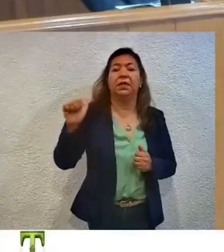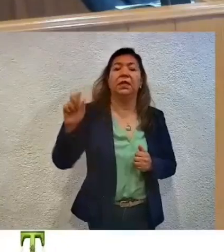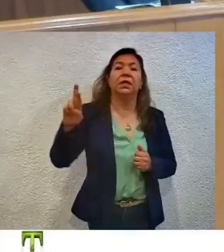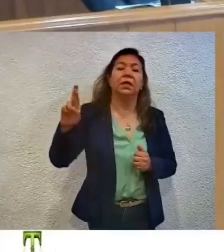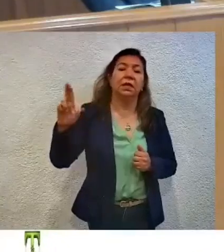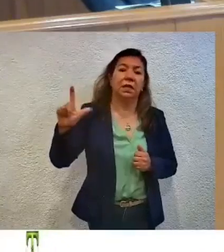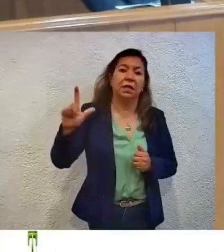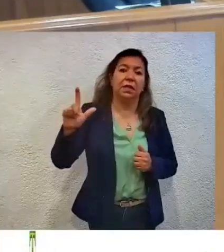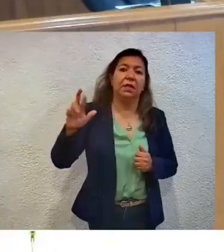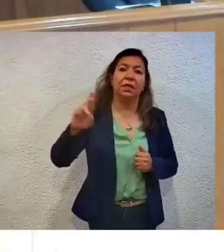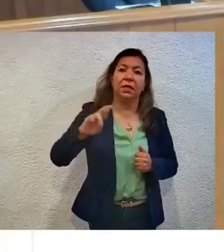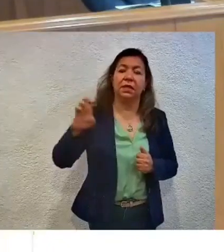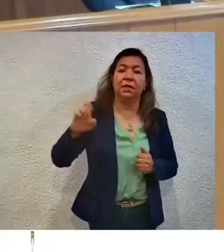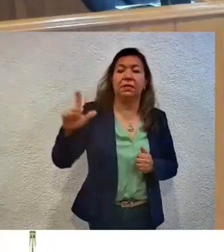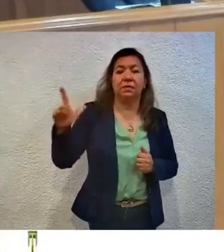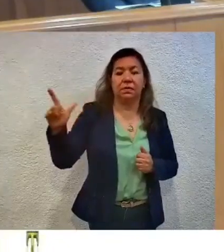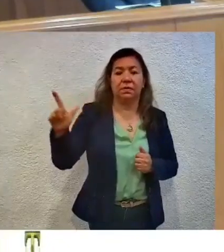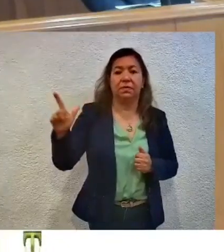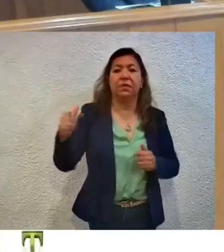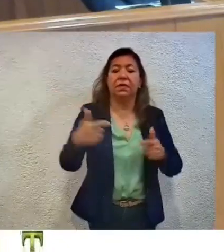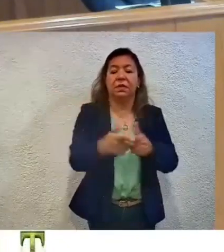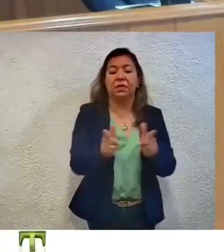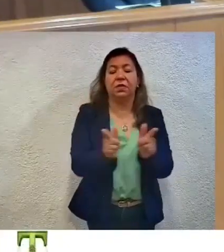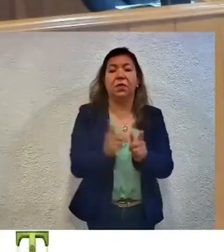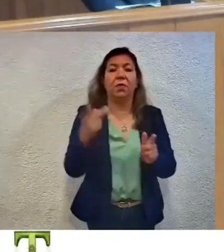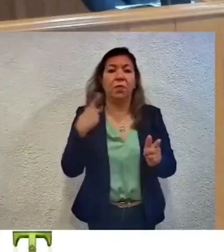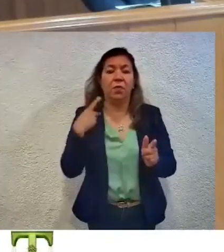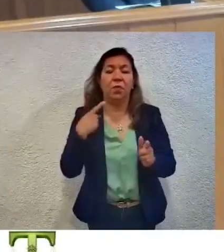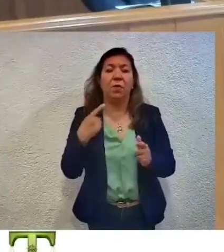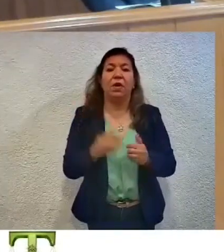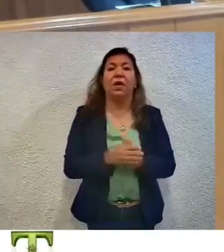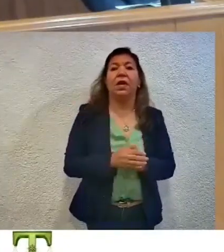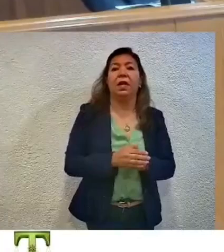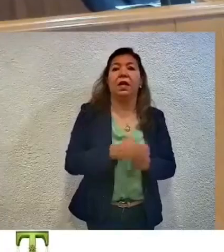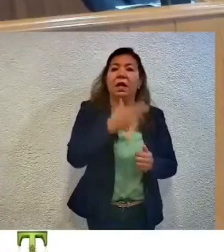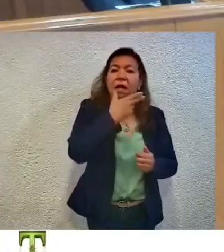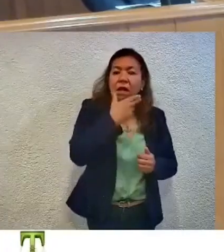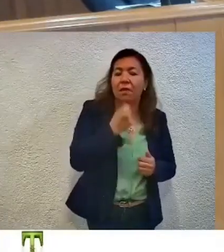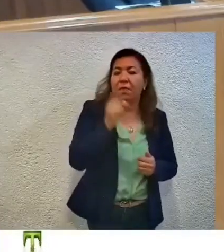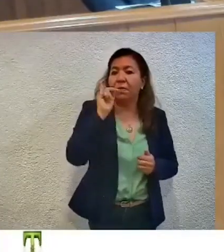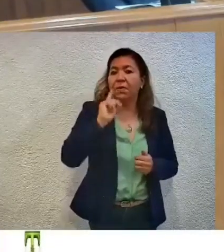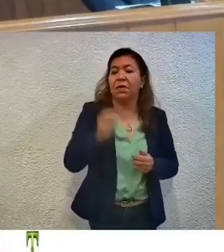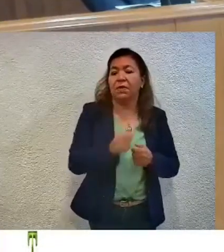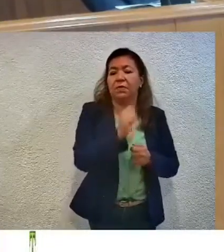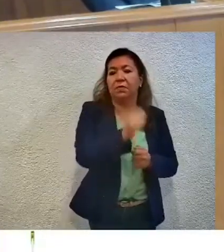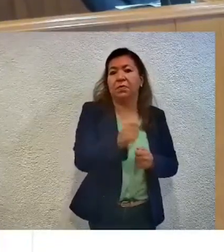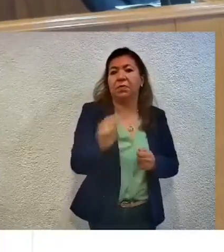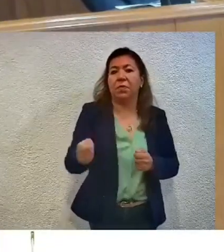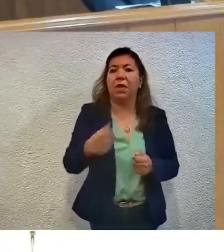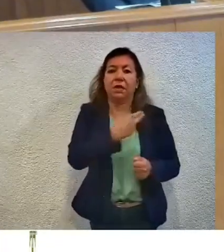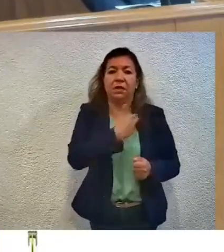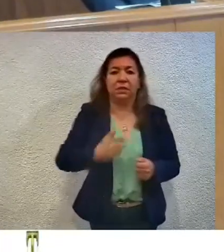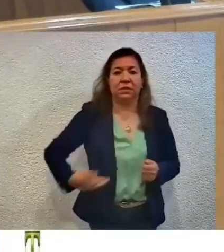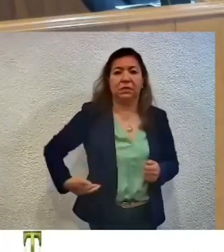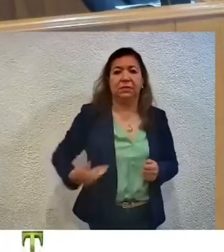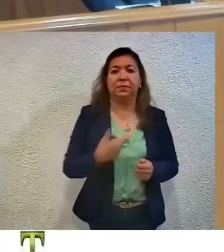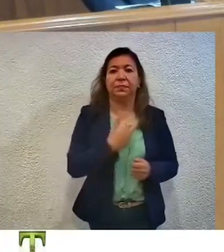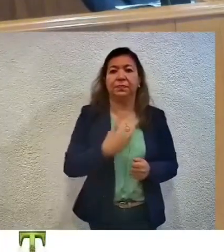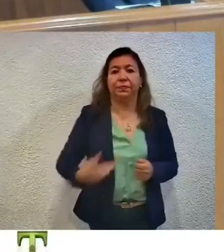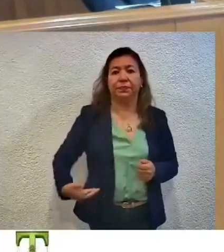procedimiento de distribución de las regidurías para los diferentes partidos y se asignaron los géneros de acuerdo al orden de prelación.